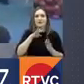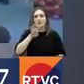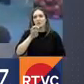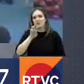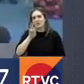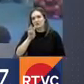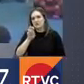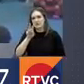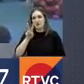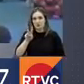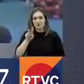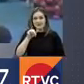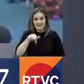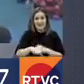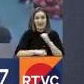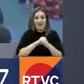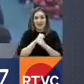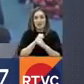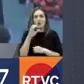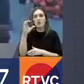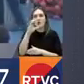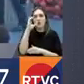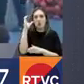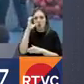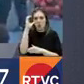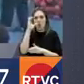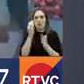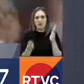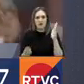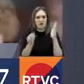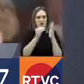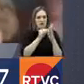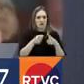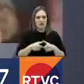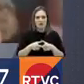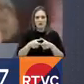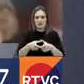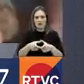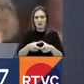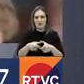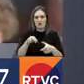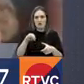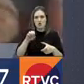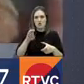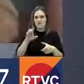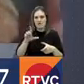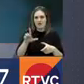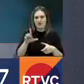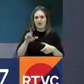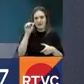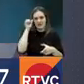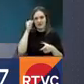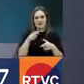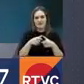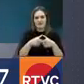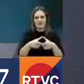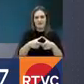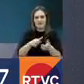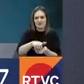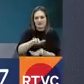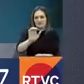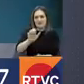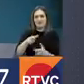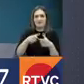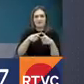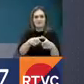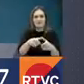ese año Colombia se metió en esa lista tan prestigiosa de la literatura. García Márquez en Ciudad de México recibió la llamada de Estocolmo y le dijeron que se había ganado